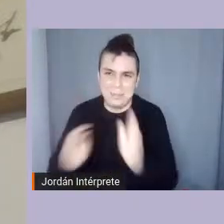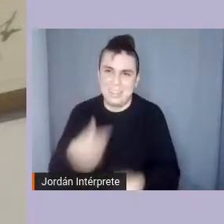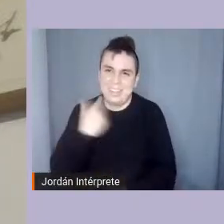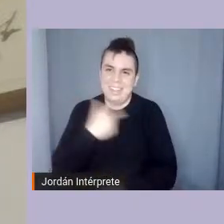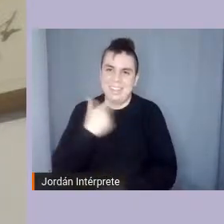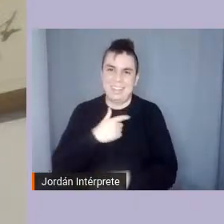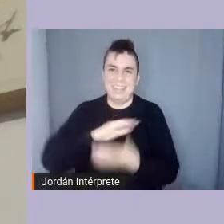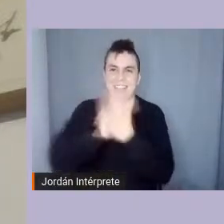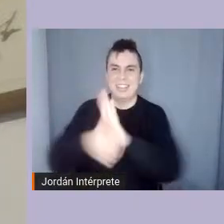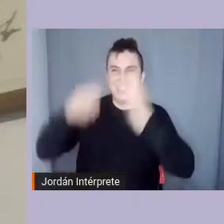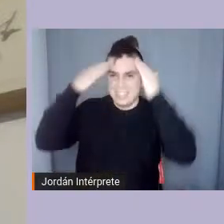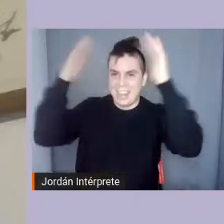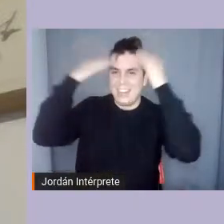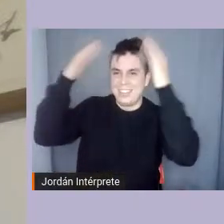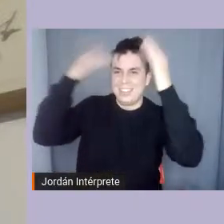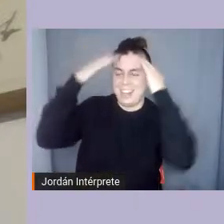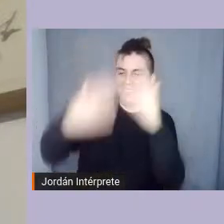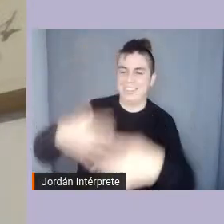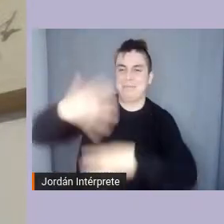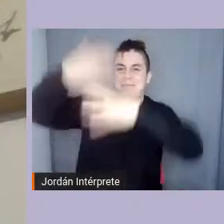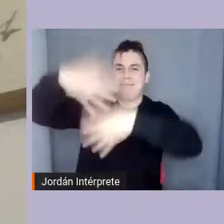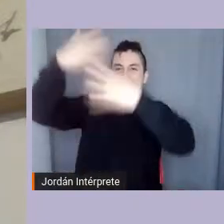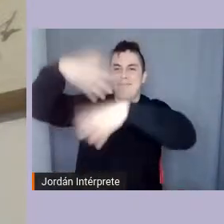Todos ahí saludando a Jordán. Muchas gracias.